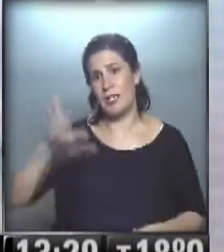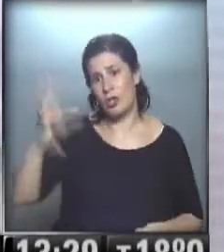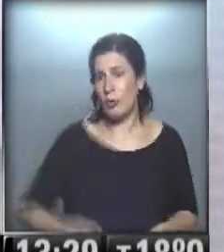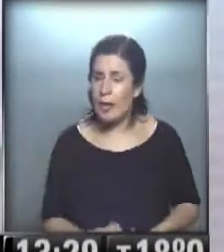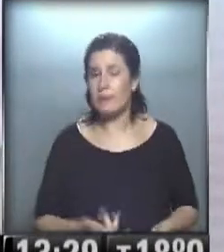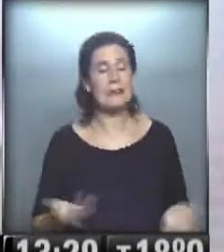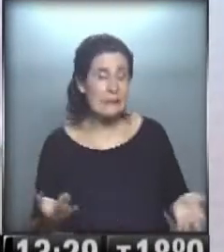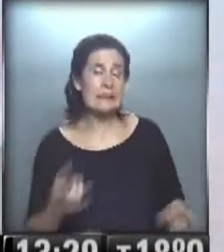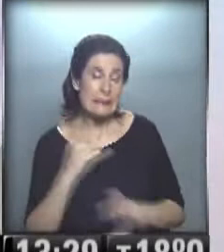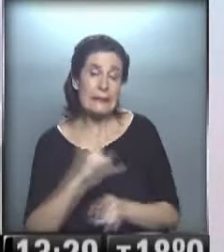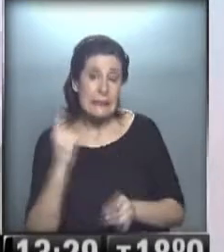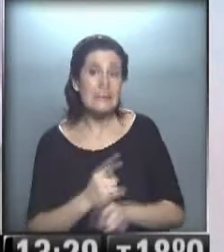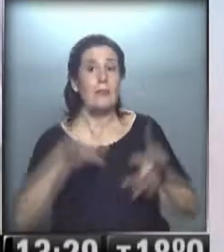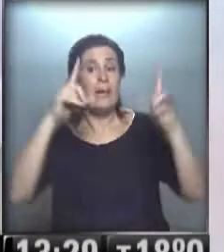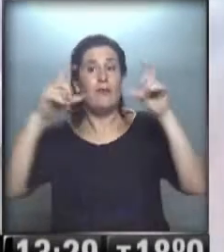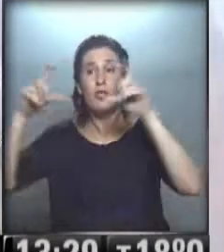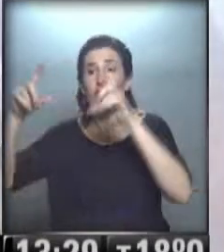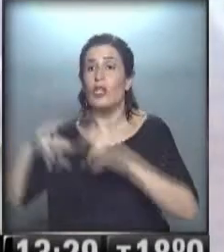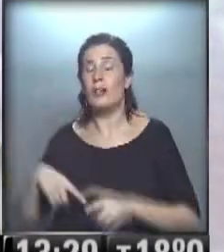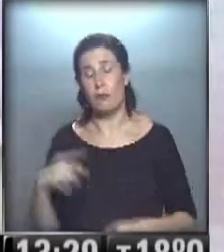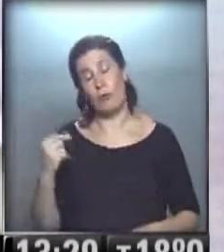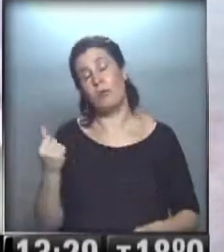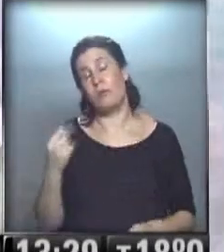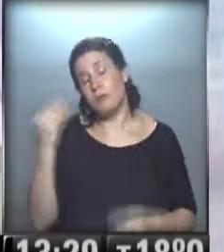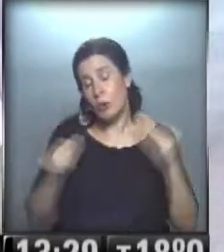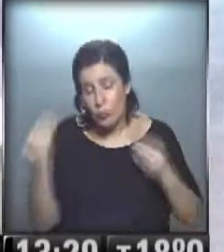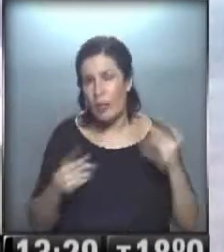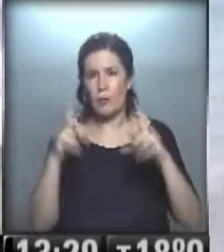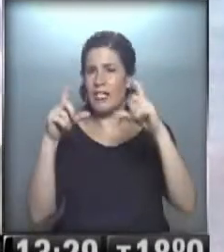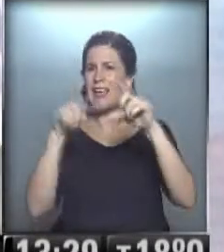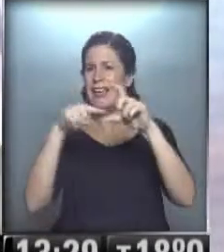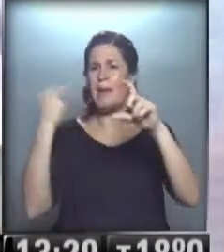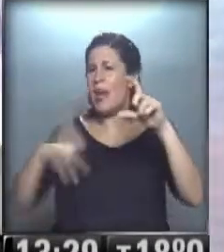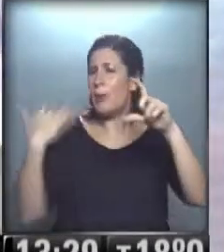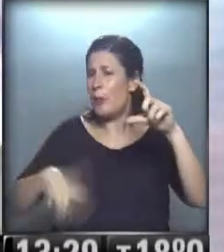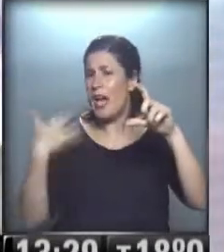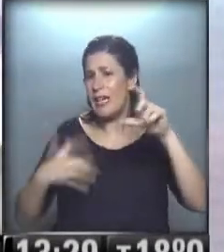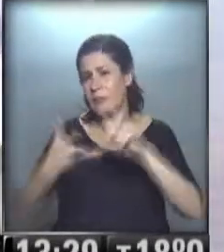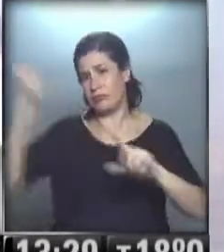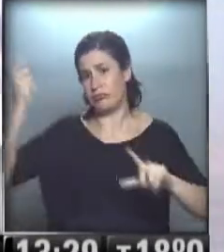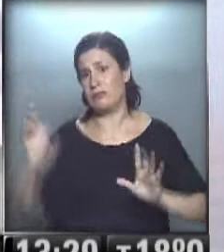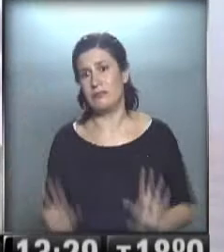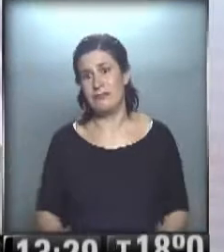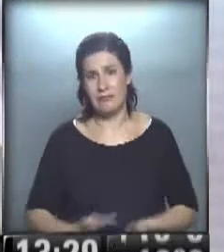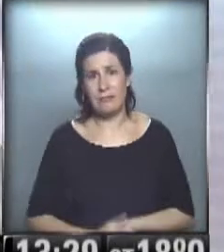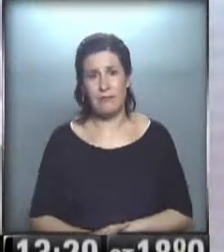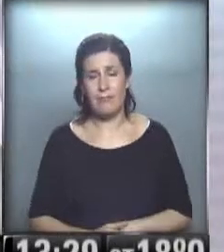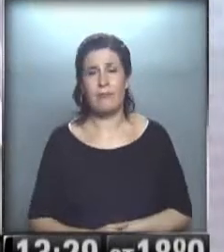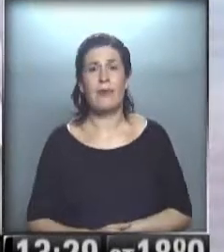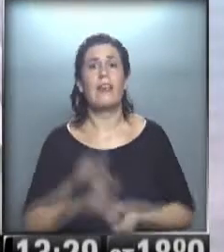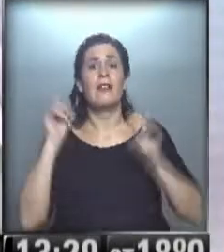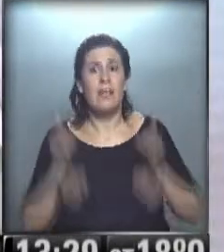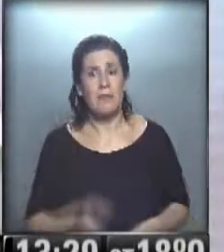este tipo de, de manifestaciones, cuando pasan estas cosas, porque las cámaras te pueden llegar a entregar. Un tema muy importante que son los heridos.